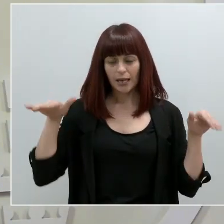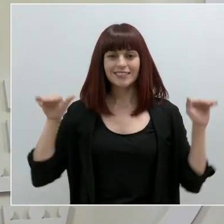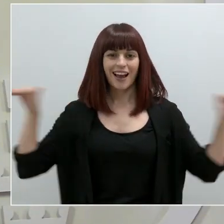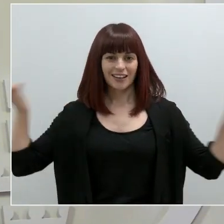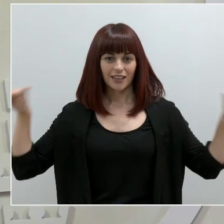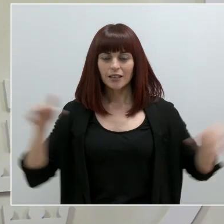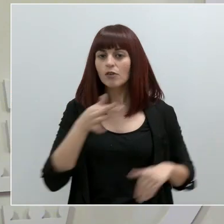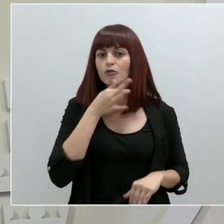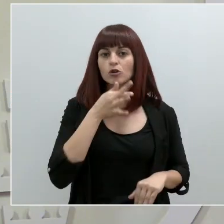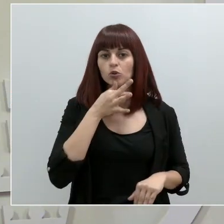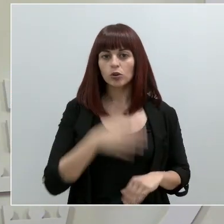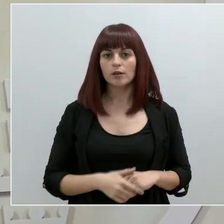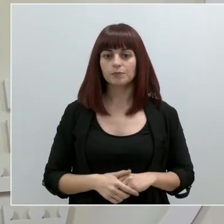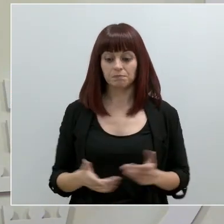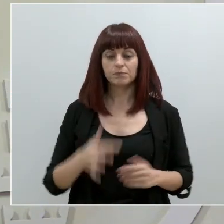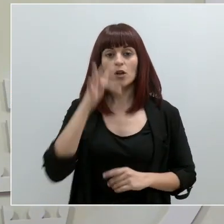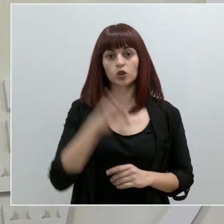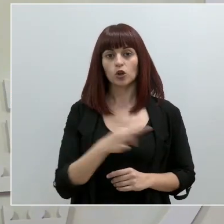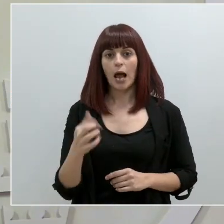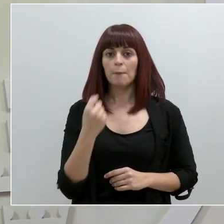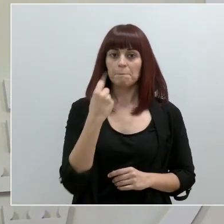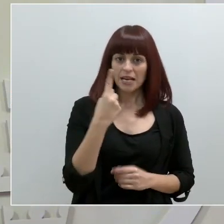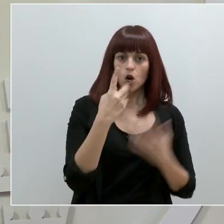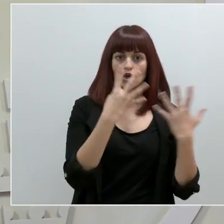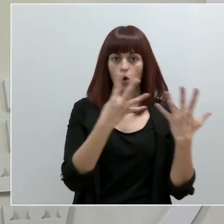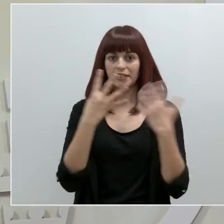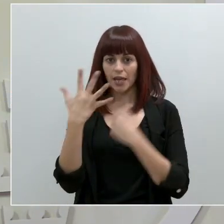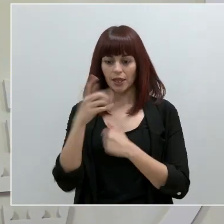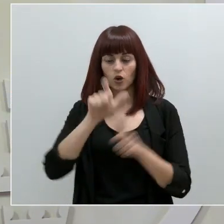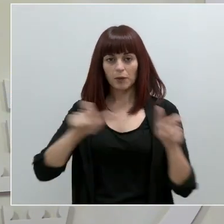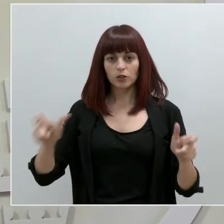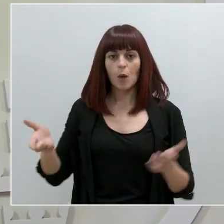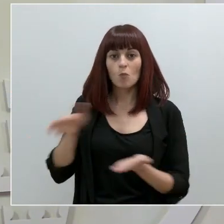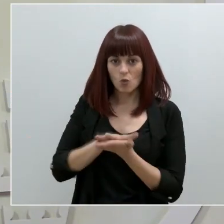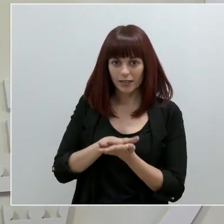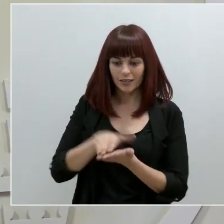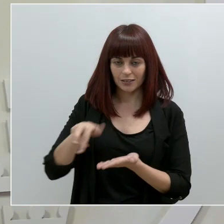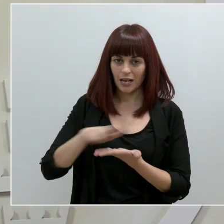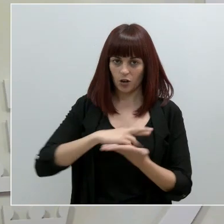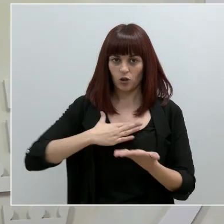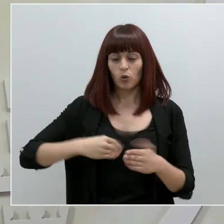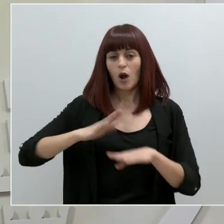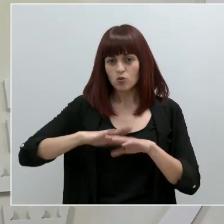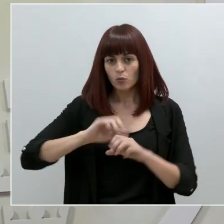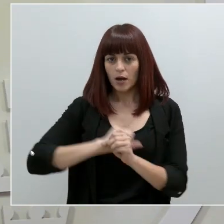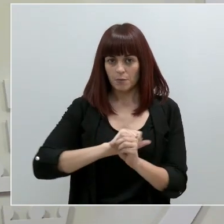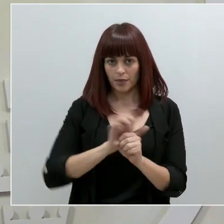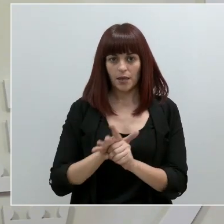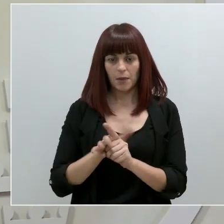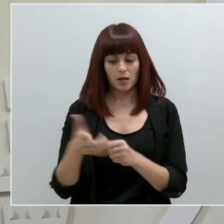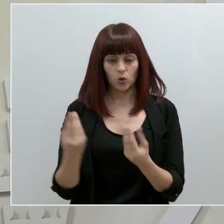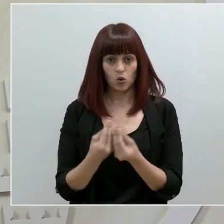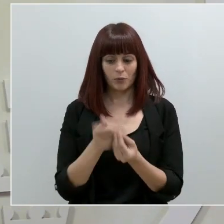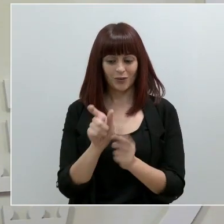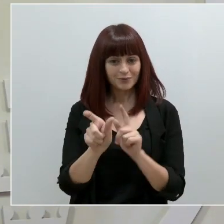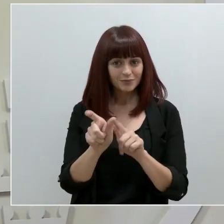Fortuna. Esto eleva a un total de 1.095 el número de personas fallecidas en la región a causa de la pandemia, una cifra